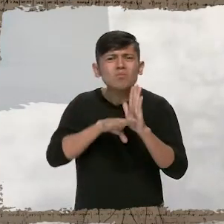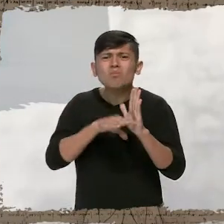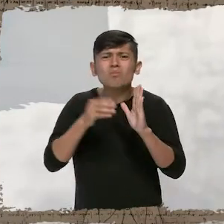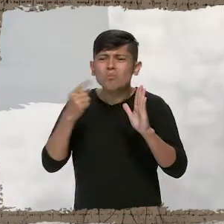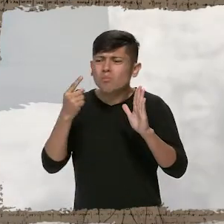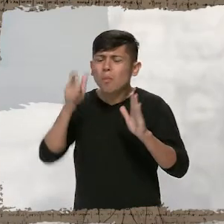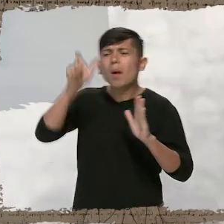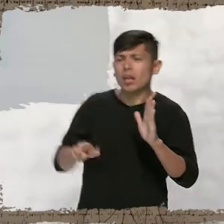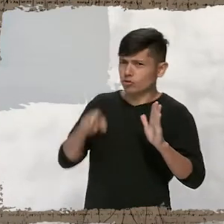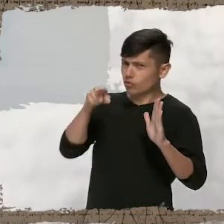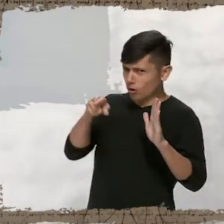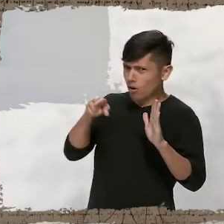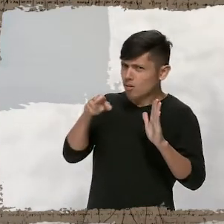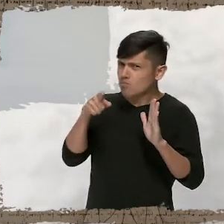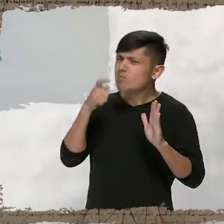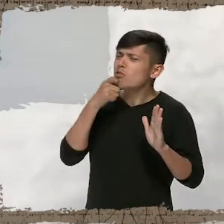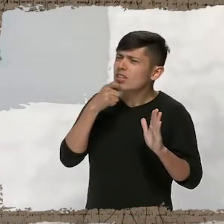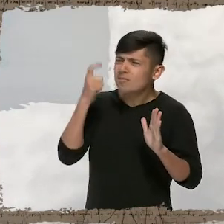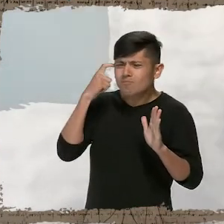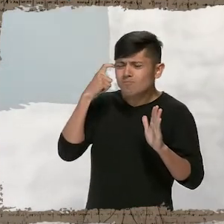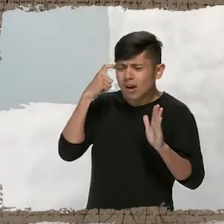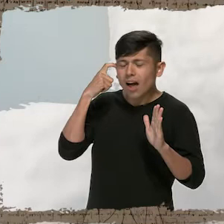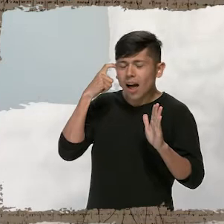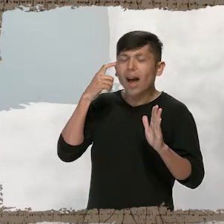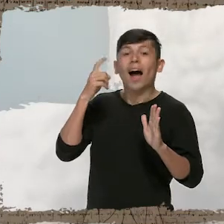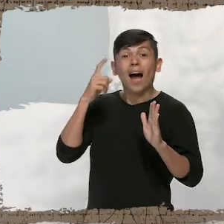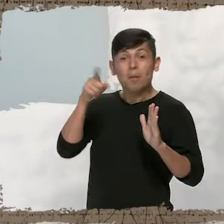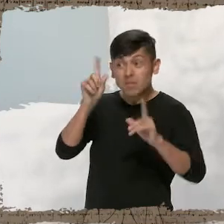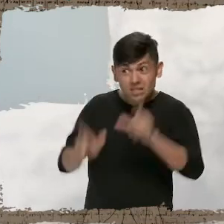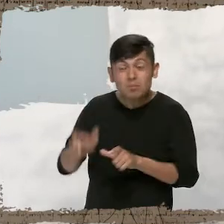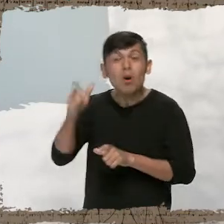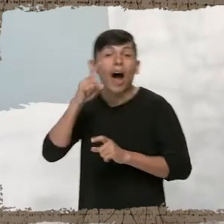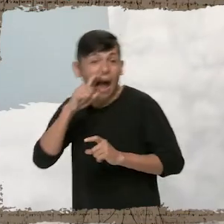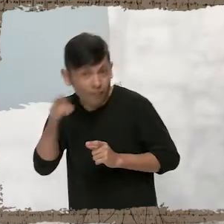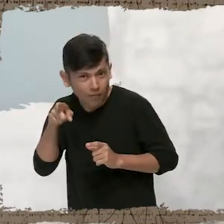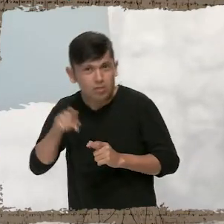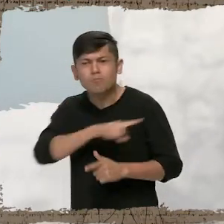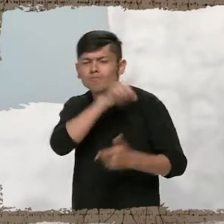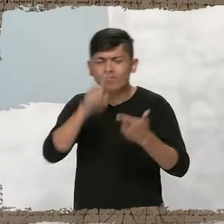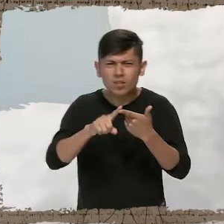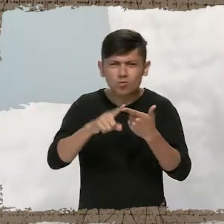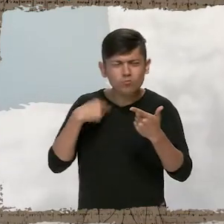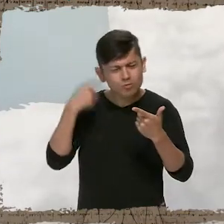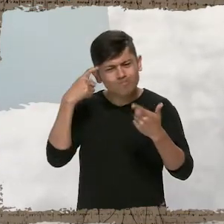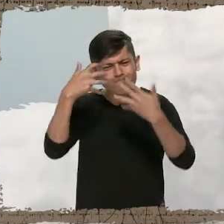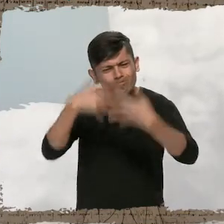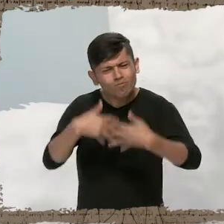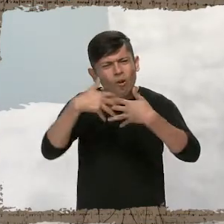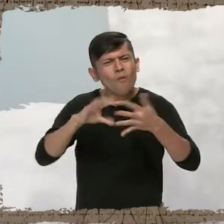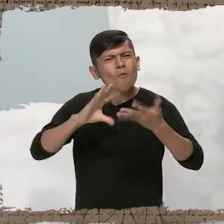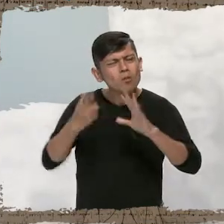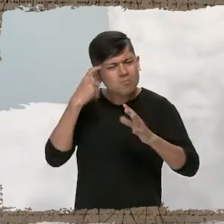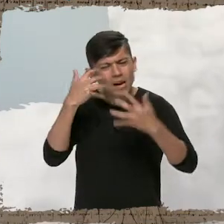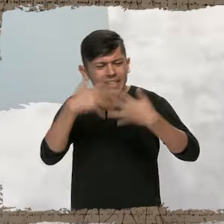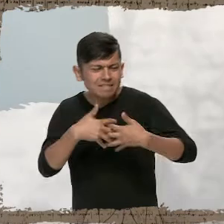un personaje como por ejemplo un alfredo lo segundo que hago es pensar